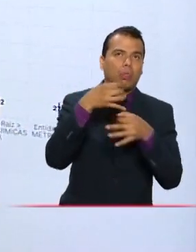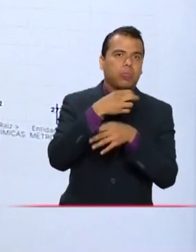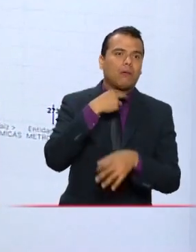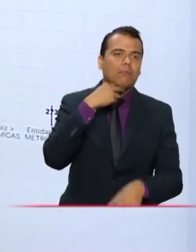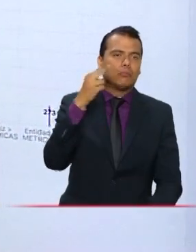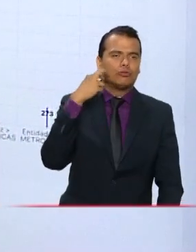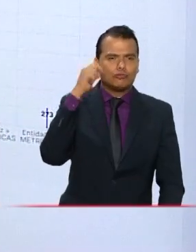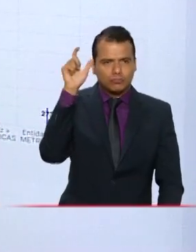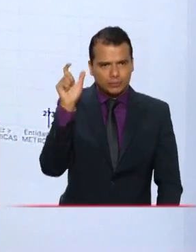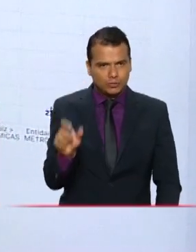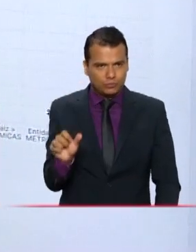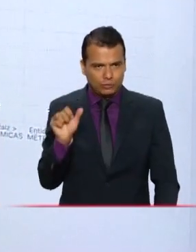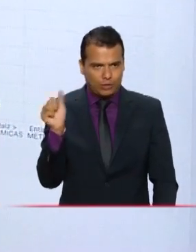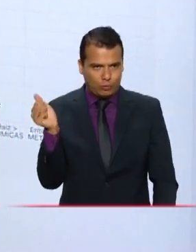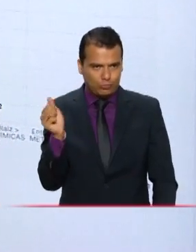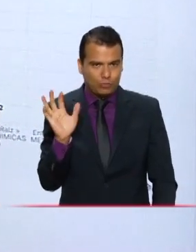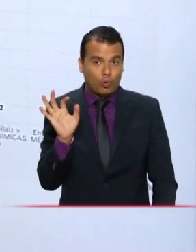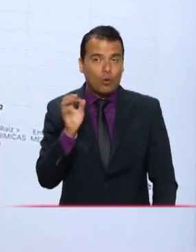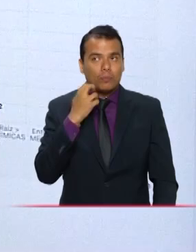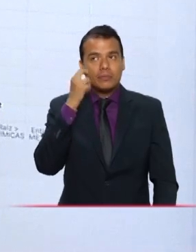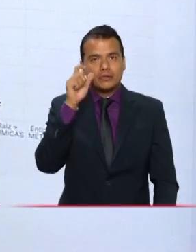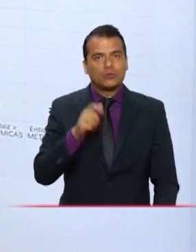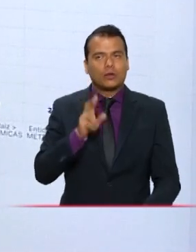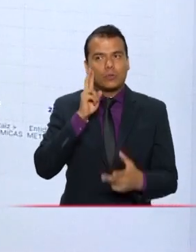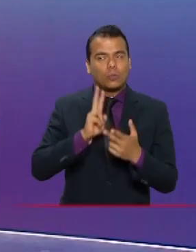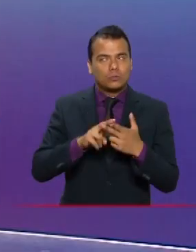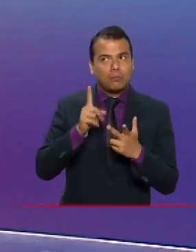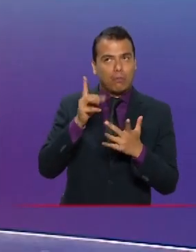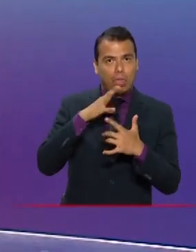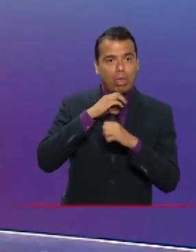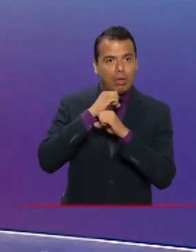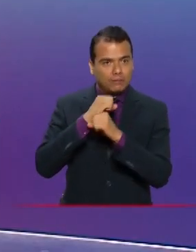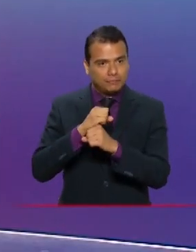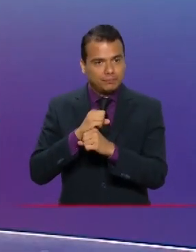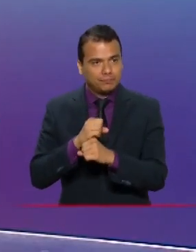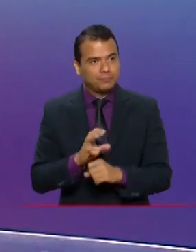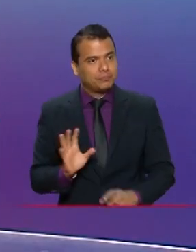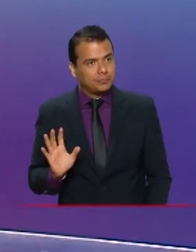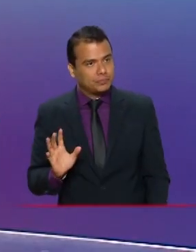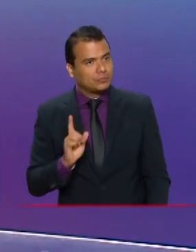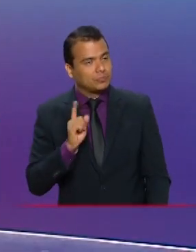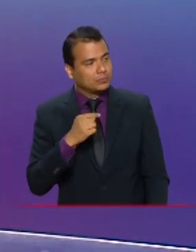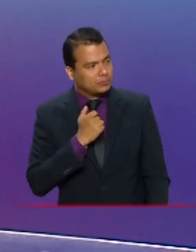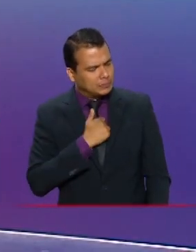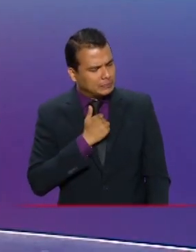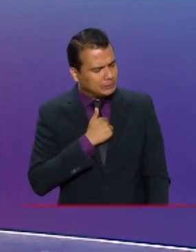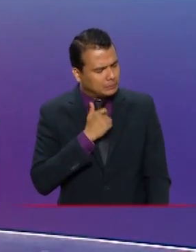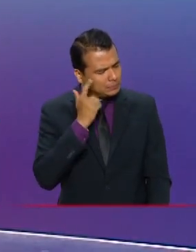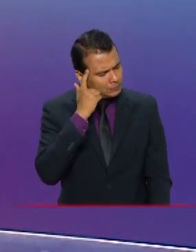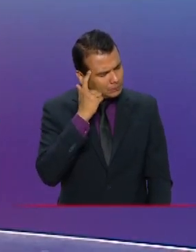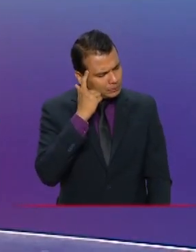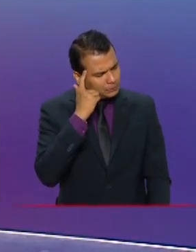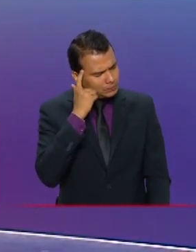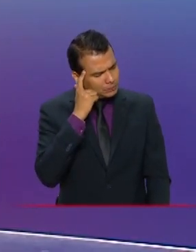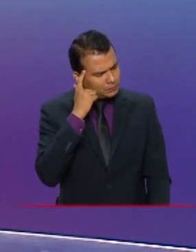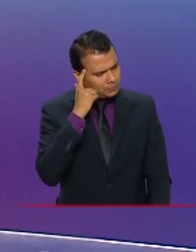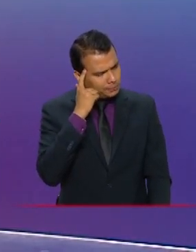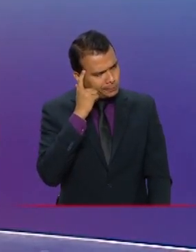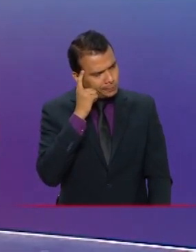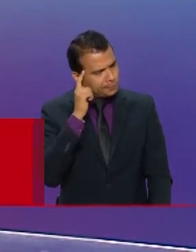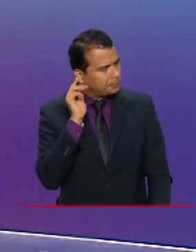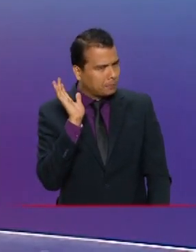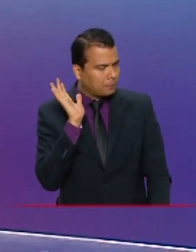de alguien que conocemos. ¿Este tipo de ciberataques ocurre más porque damos papaya o por la fortaleza que están logrando